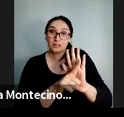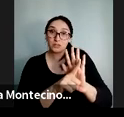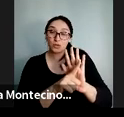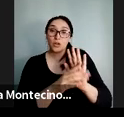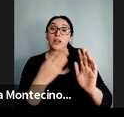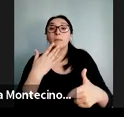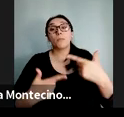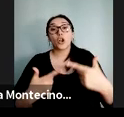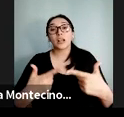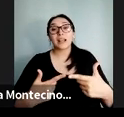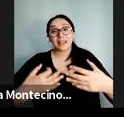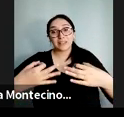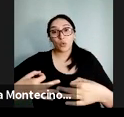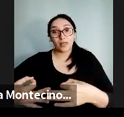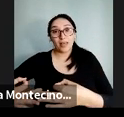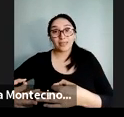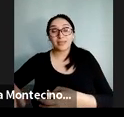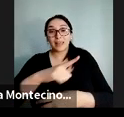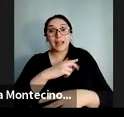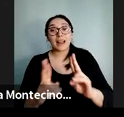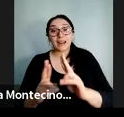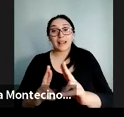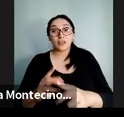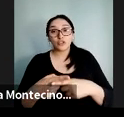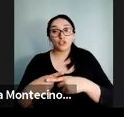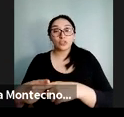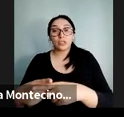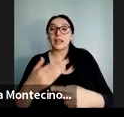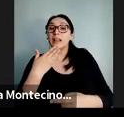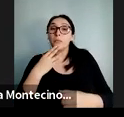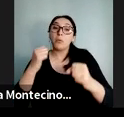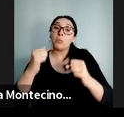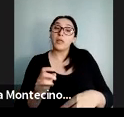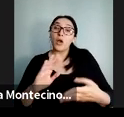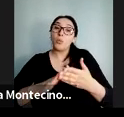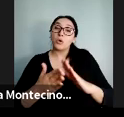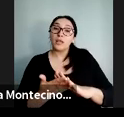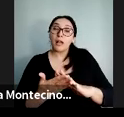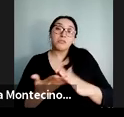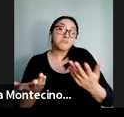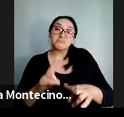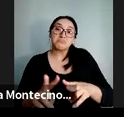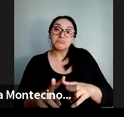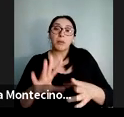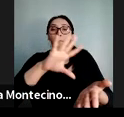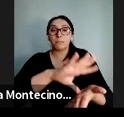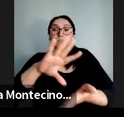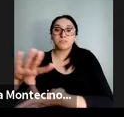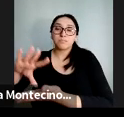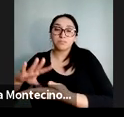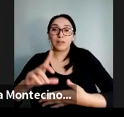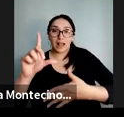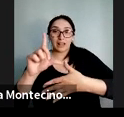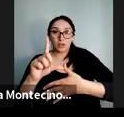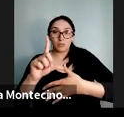políticas de seguridad de las redes sociales y lo que puede hacer la comunidad, país por país de Latinoamérica y el Caribe, para enfrentar